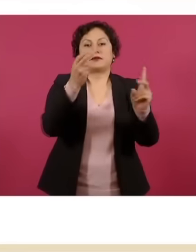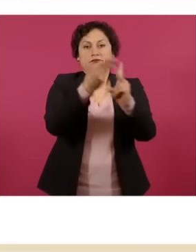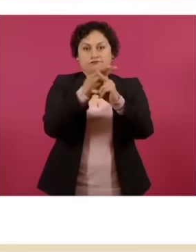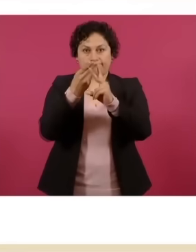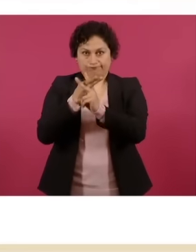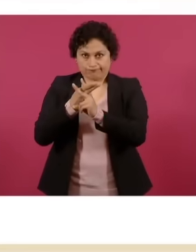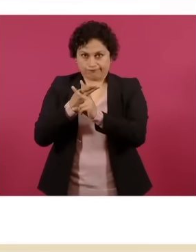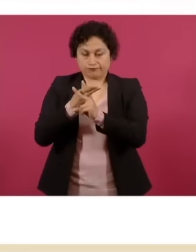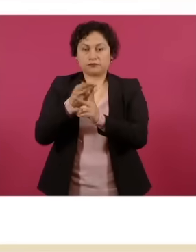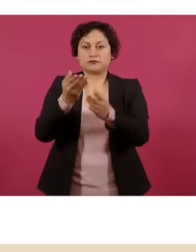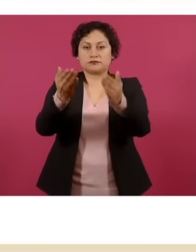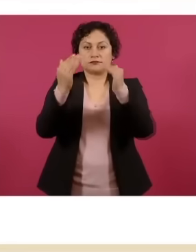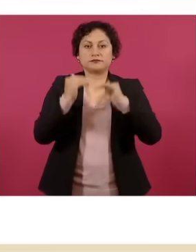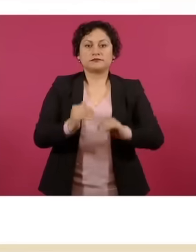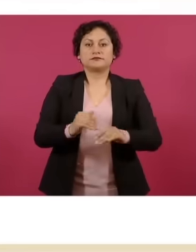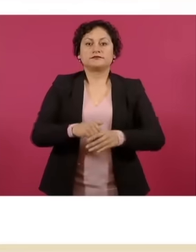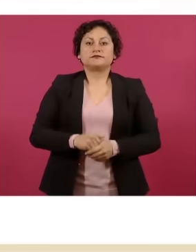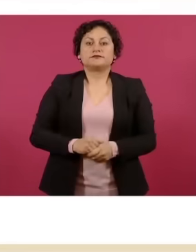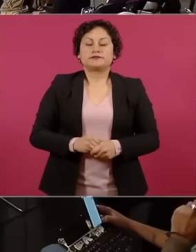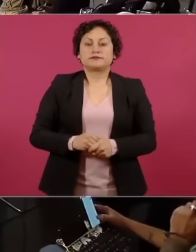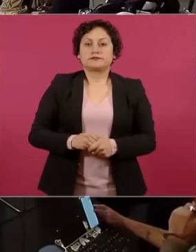Adelante.